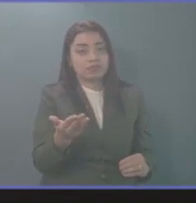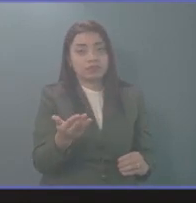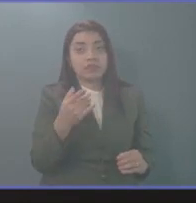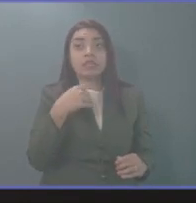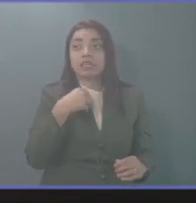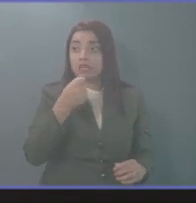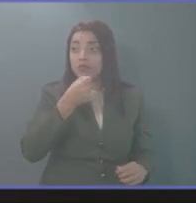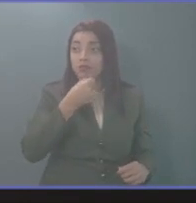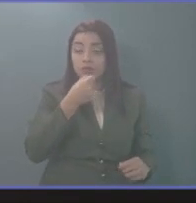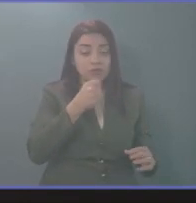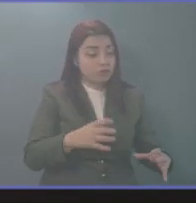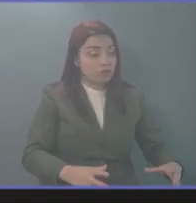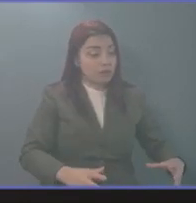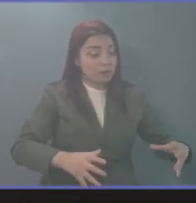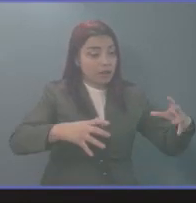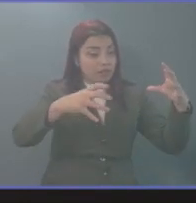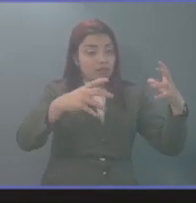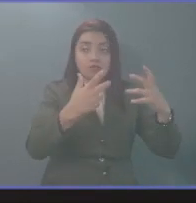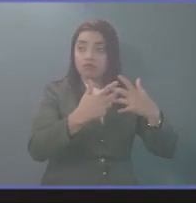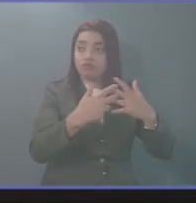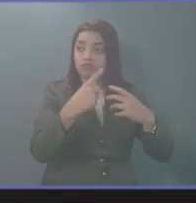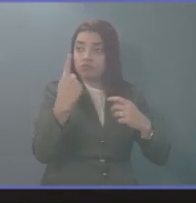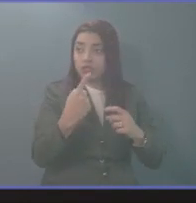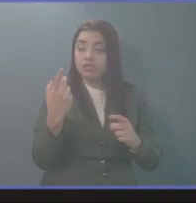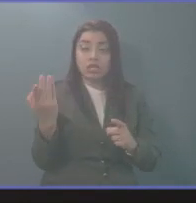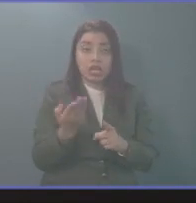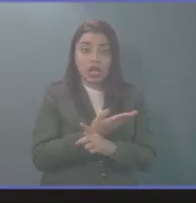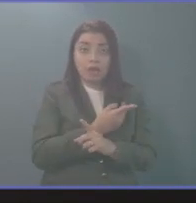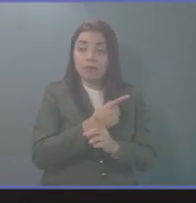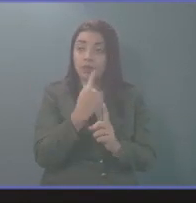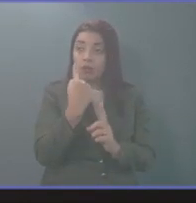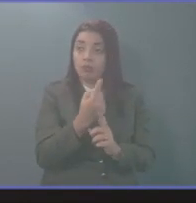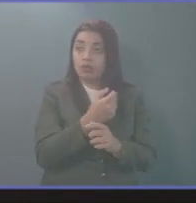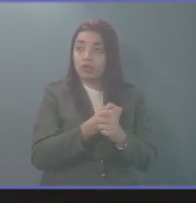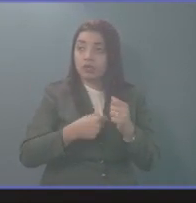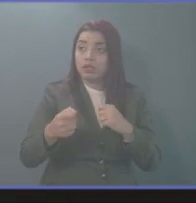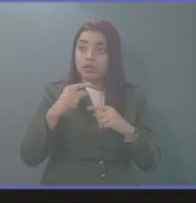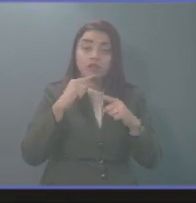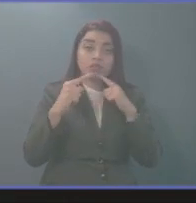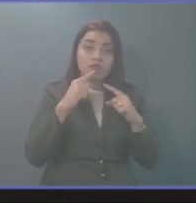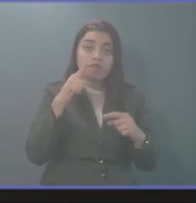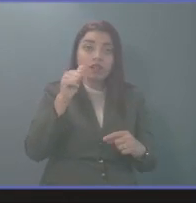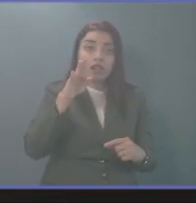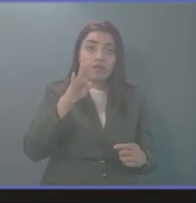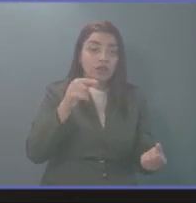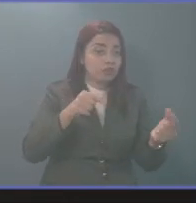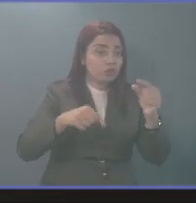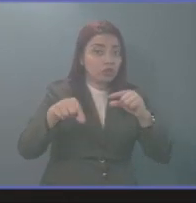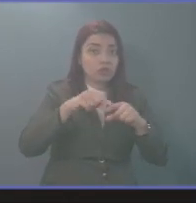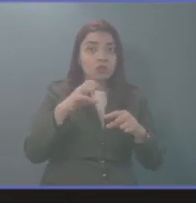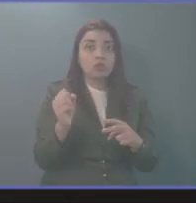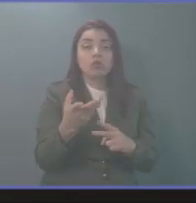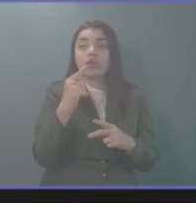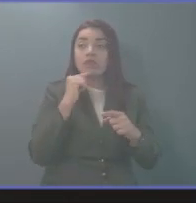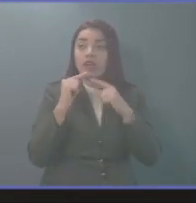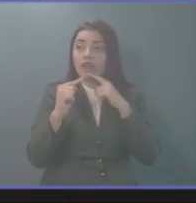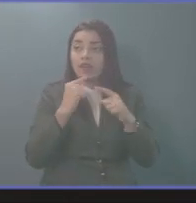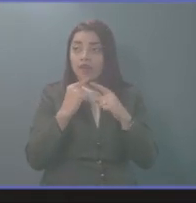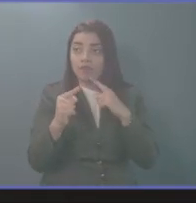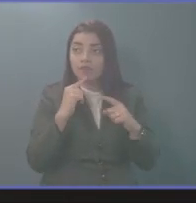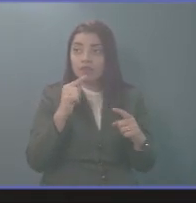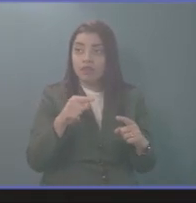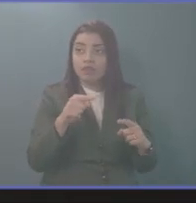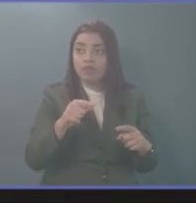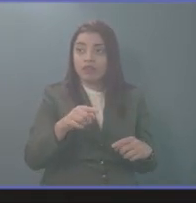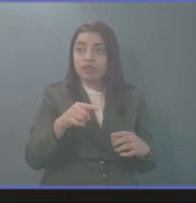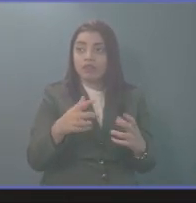información que en la planta han habido cambio de personal, que se ha movido al jefe de laboratorio, que hay un nuevo jefe de